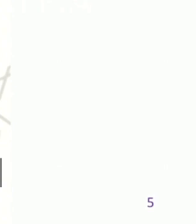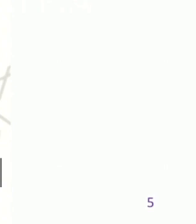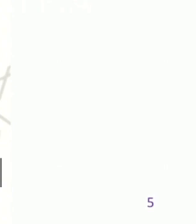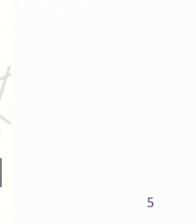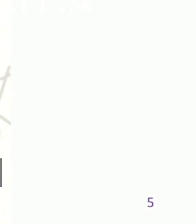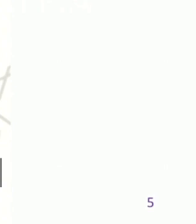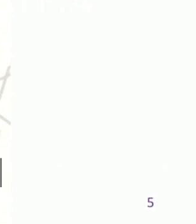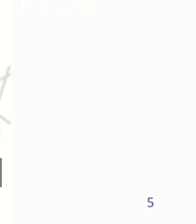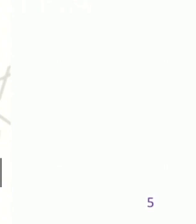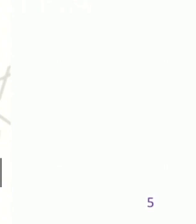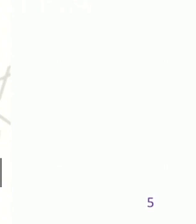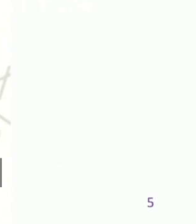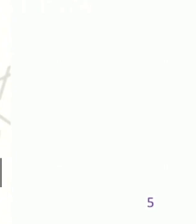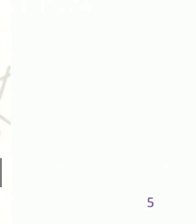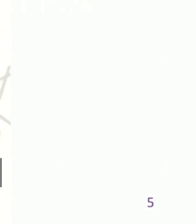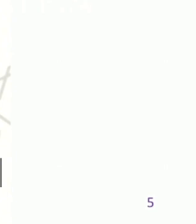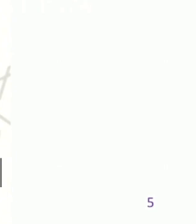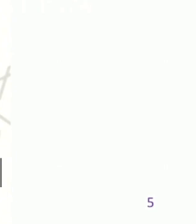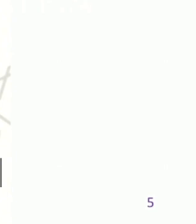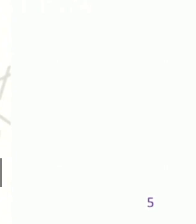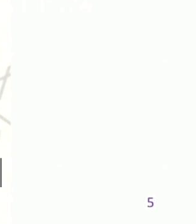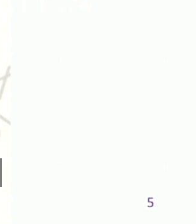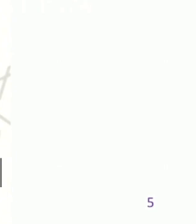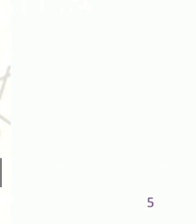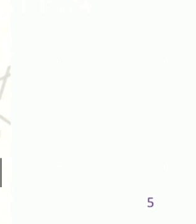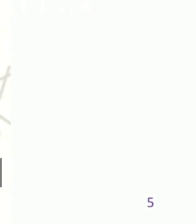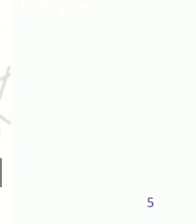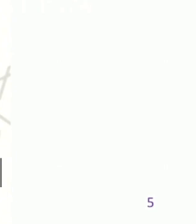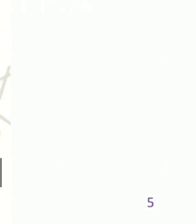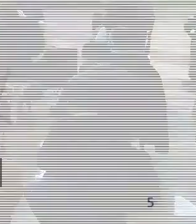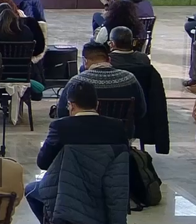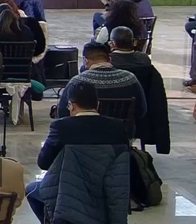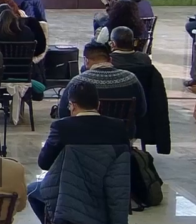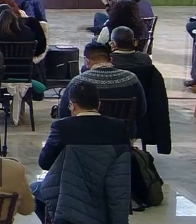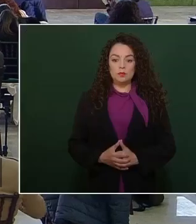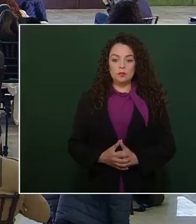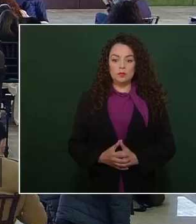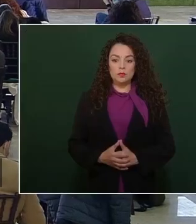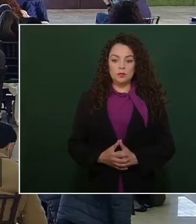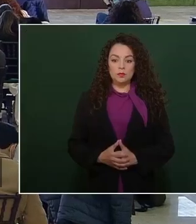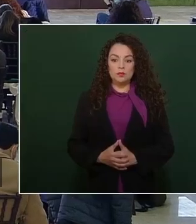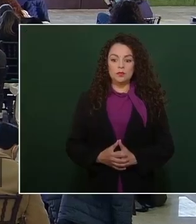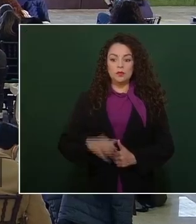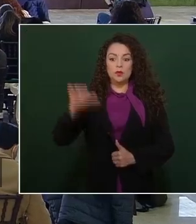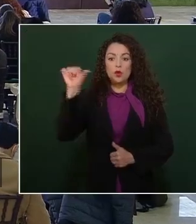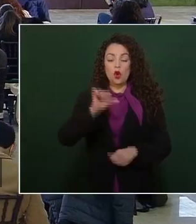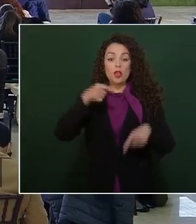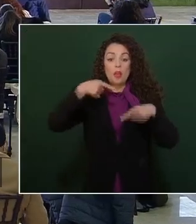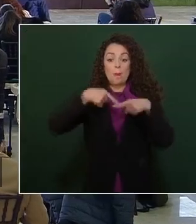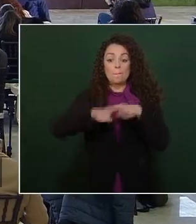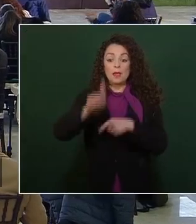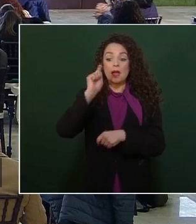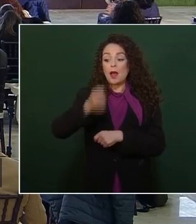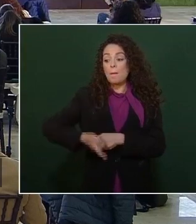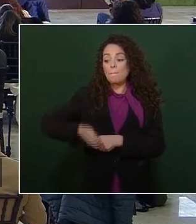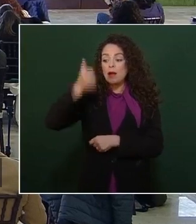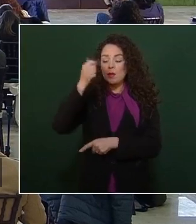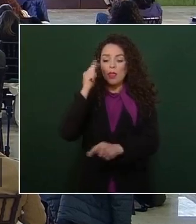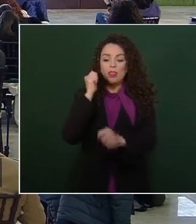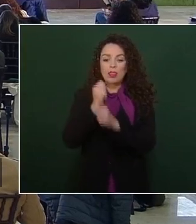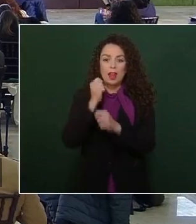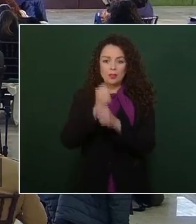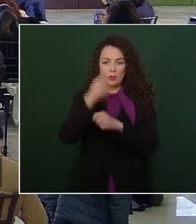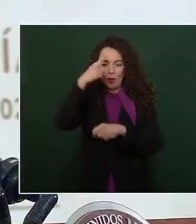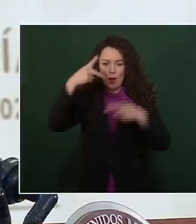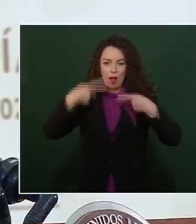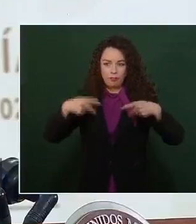está operando y funcionando también a partir del día de hoy. Es decir, hoy inicia operaciones el primer transporte público